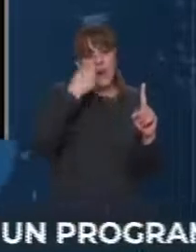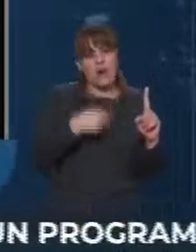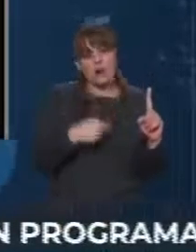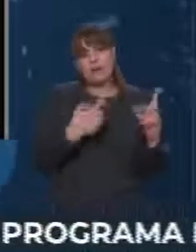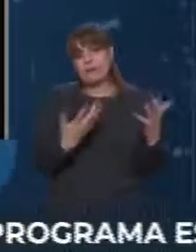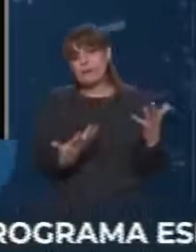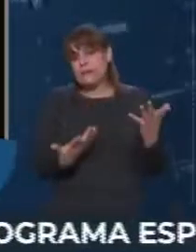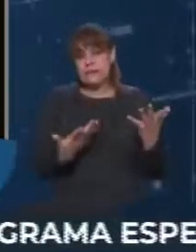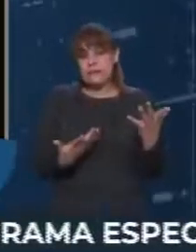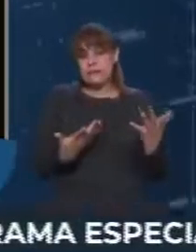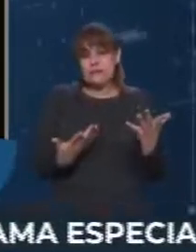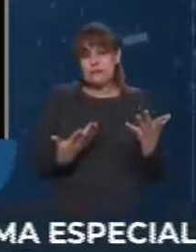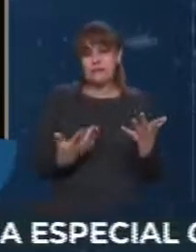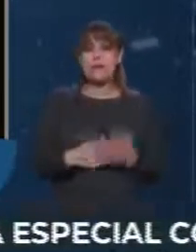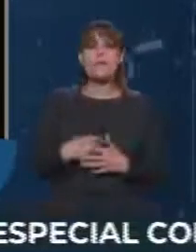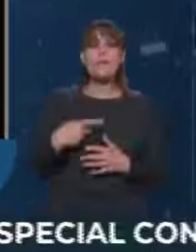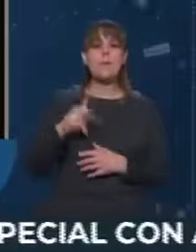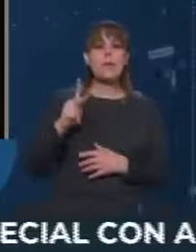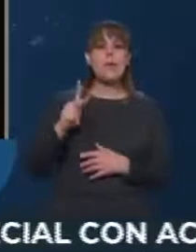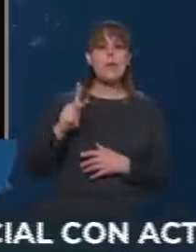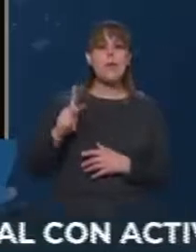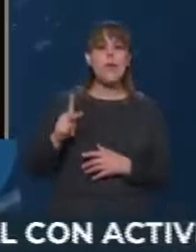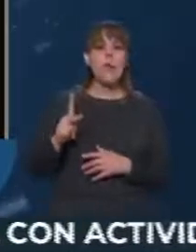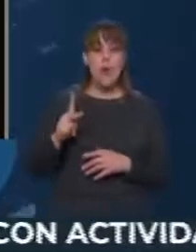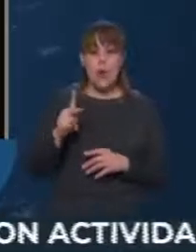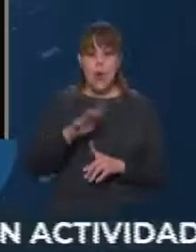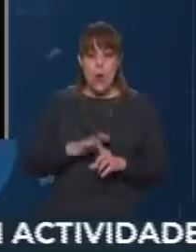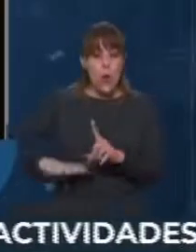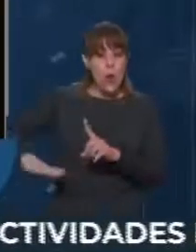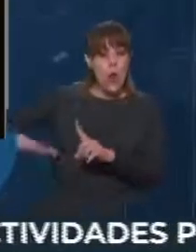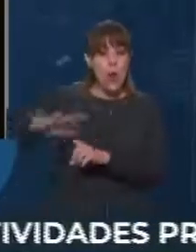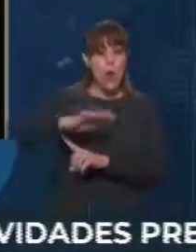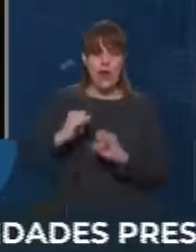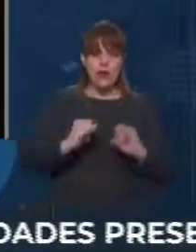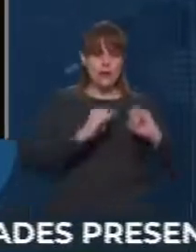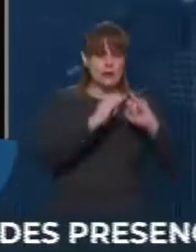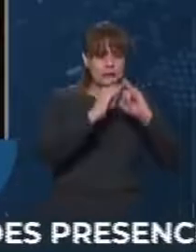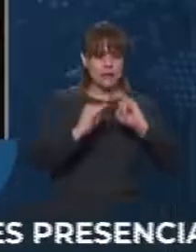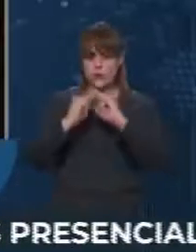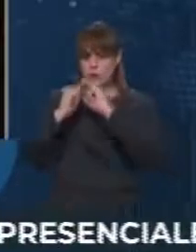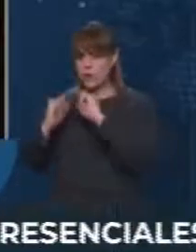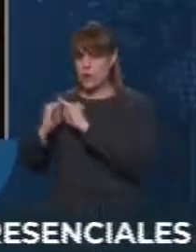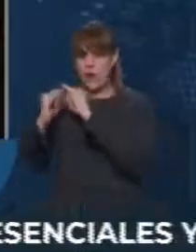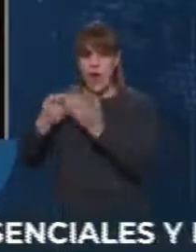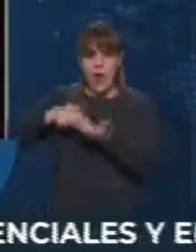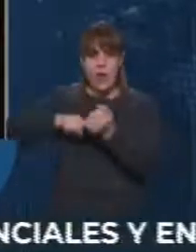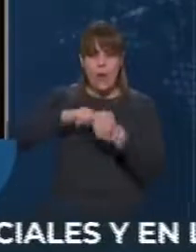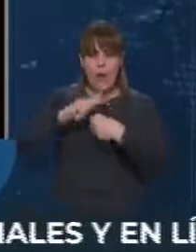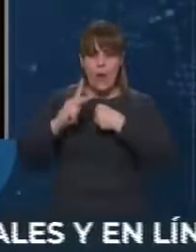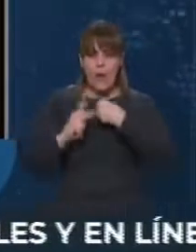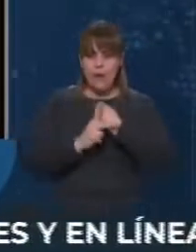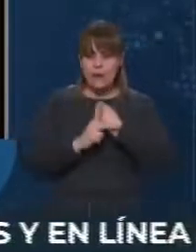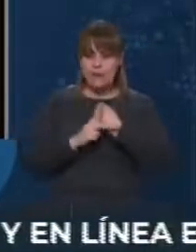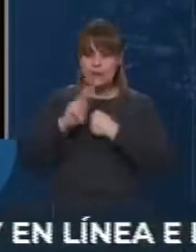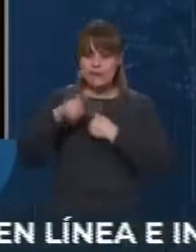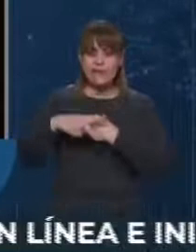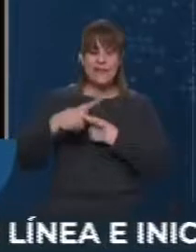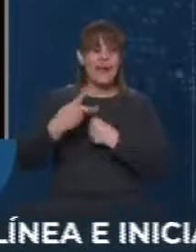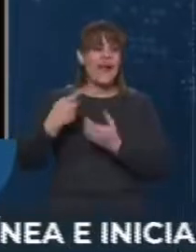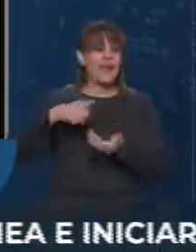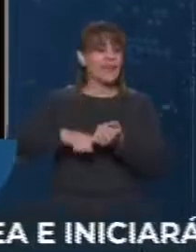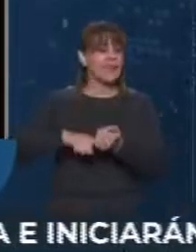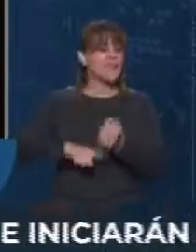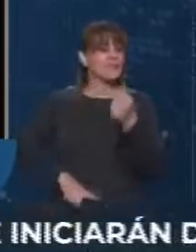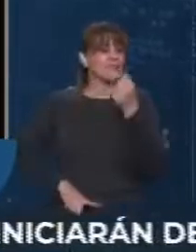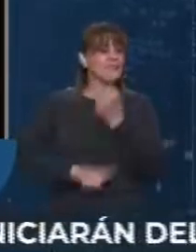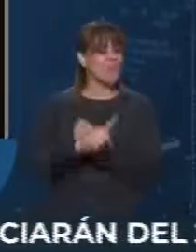negarlo. Pero en el estado tan grave de las instituciones en nuestro país, me parece que sí se necesita